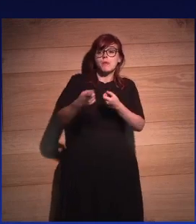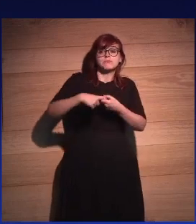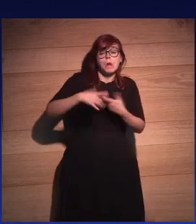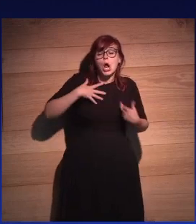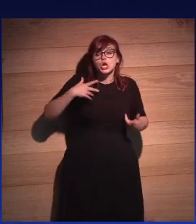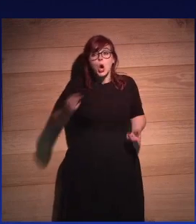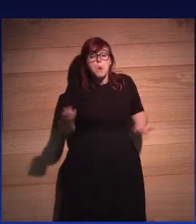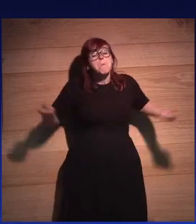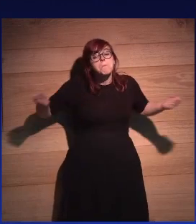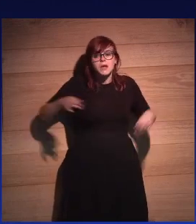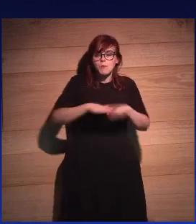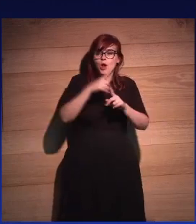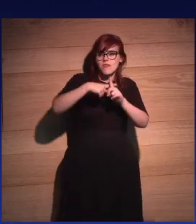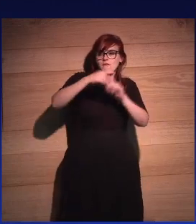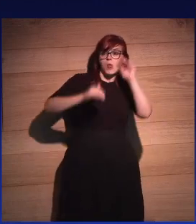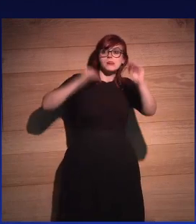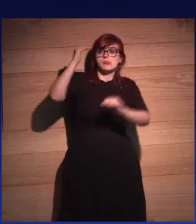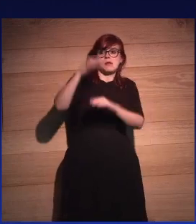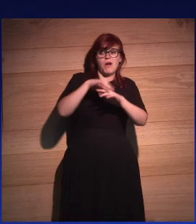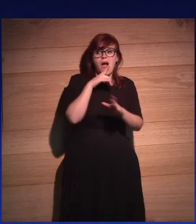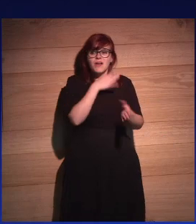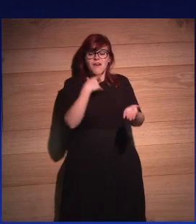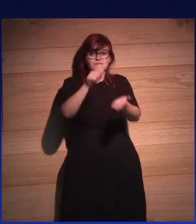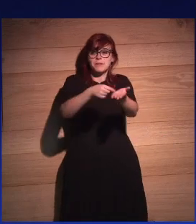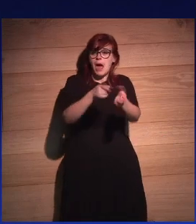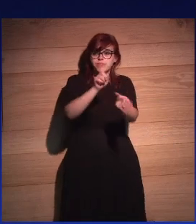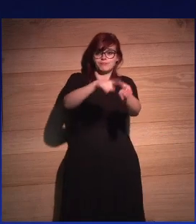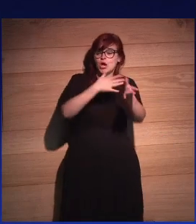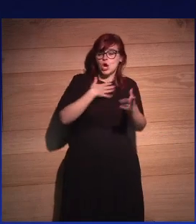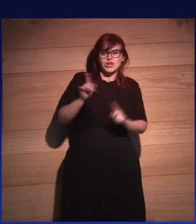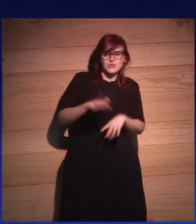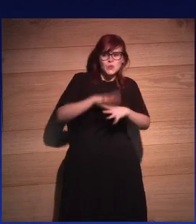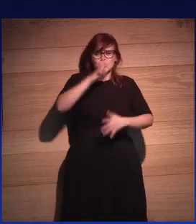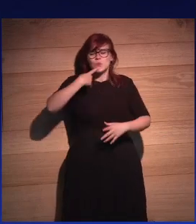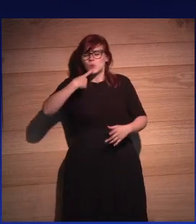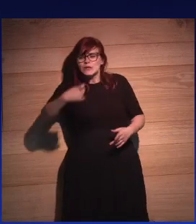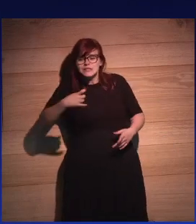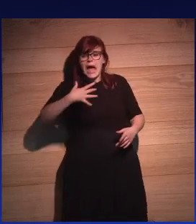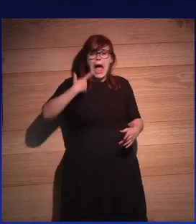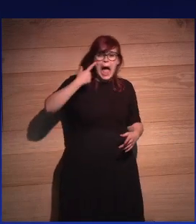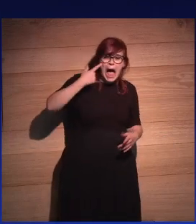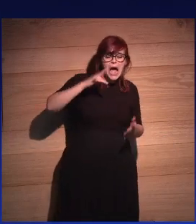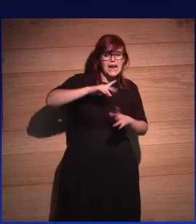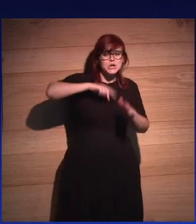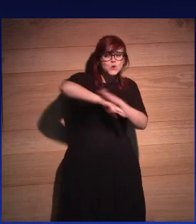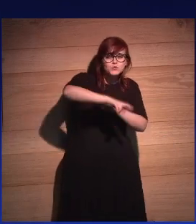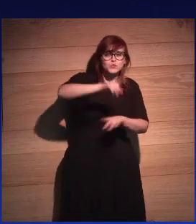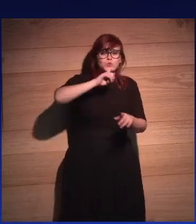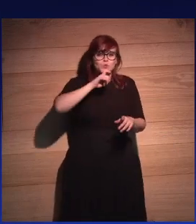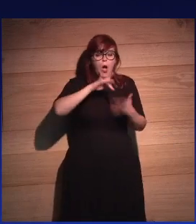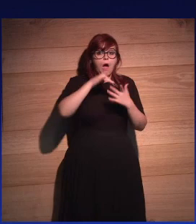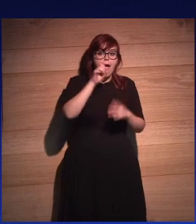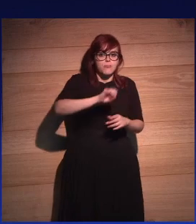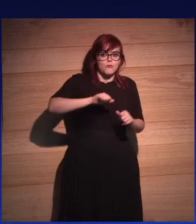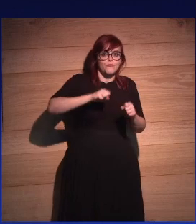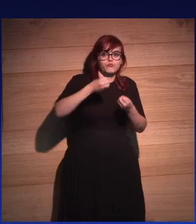carro. Podemos poner un listón tan alto que todos digan, yo esto no lo firmo, yo esto no lo hago, esto es complicadísimo, tú sabes los recursos que implica, sabes los